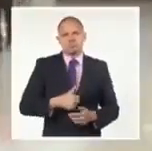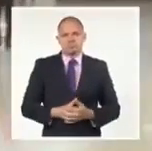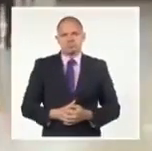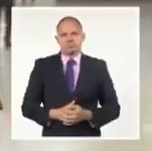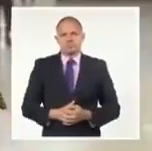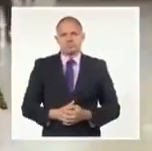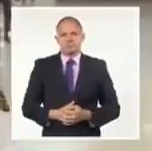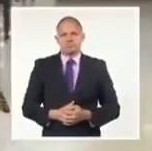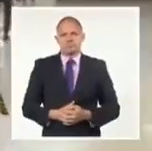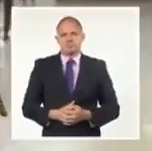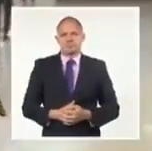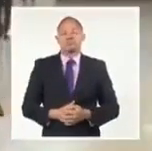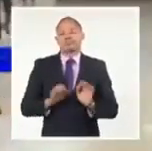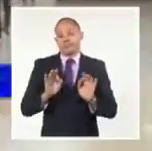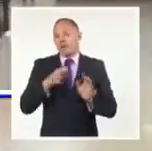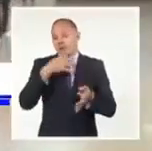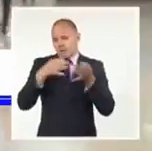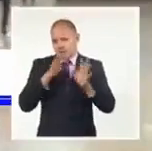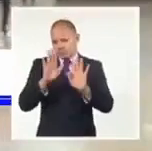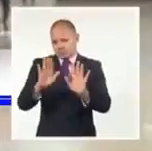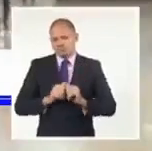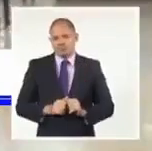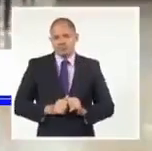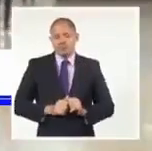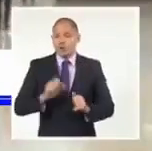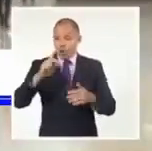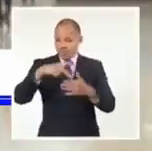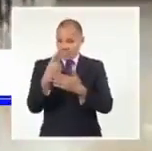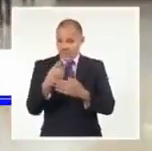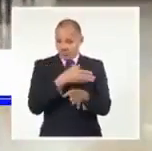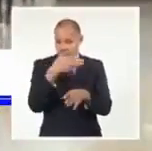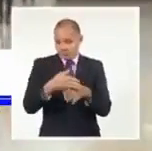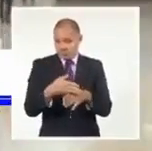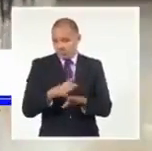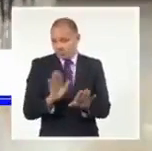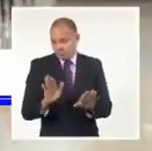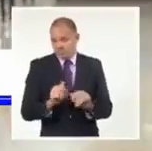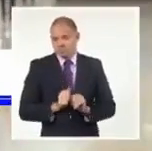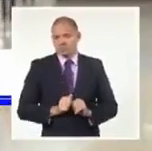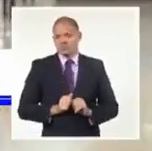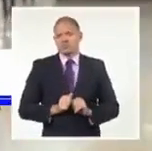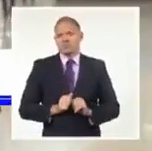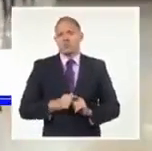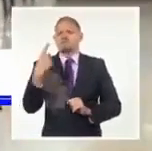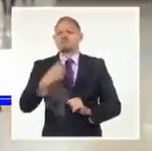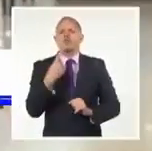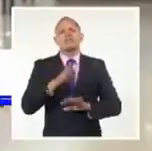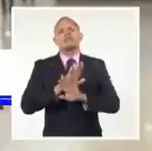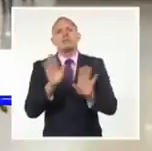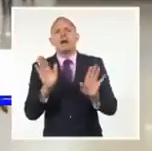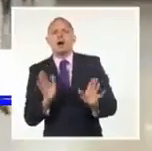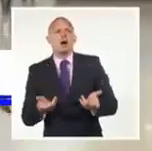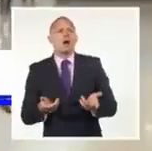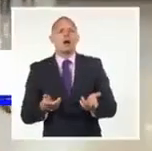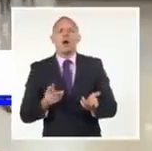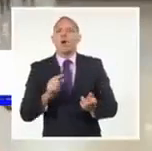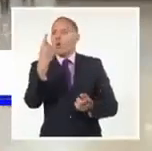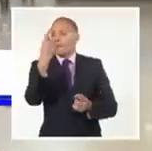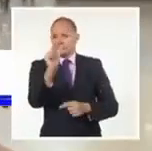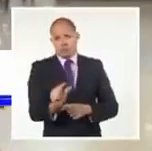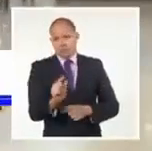en este caso te puedo explicar de que en estos dos días solo se ha tenido que actuar en un caso. Y